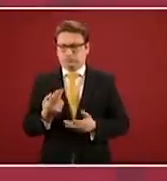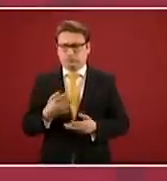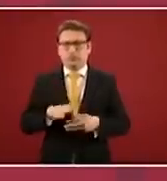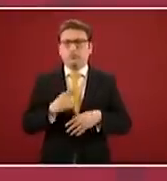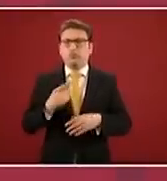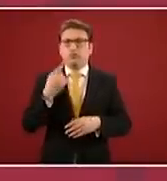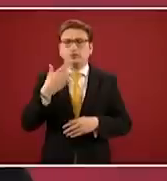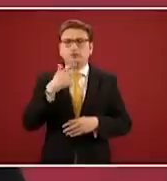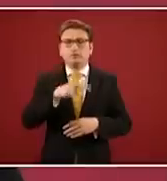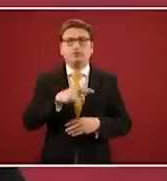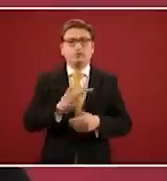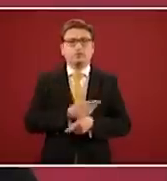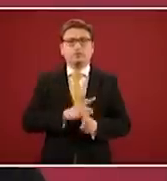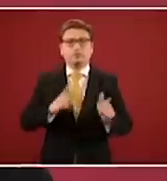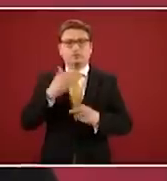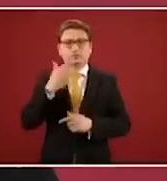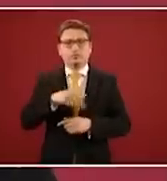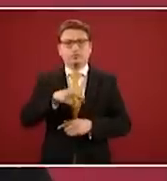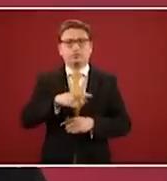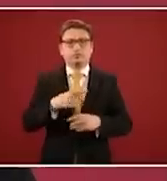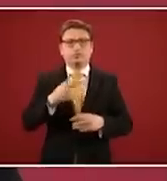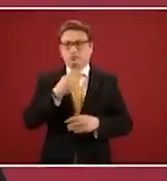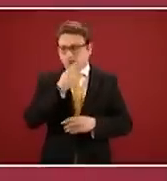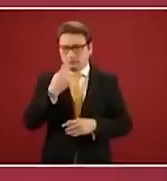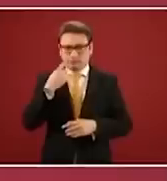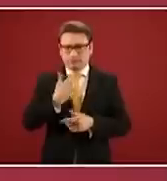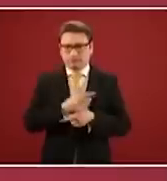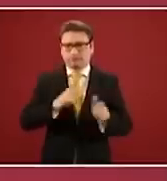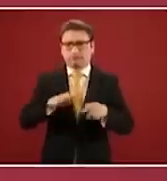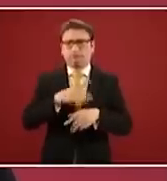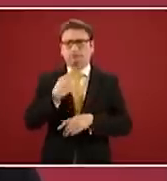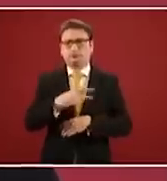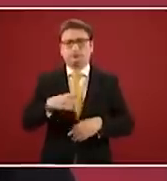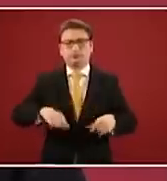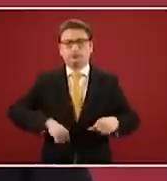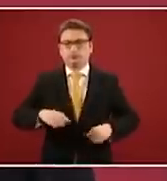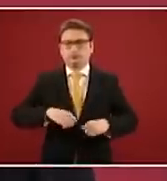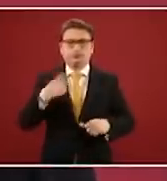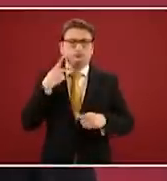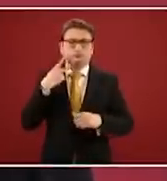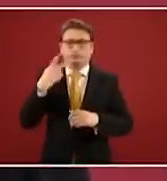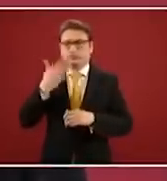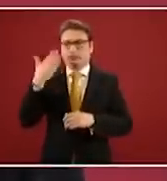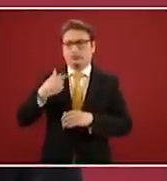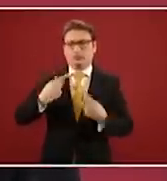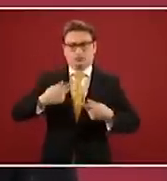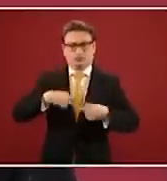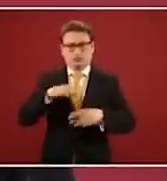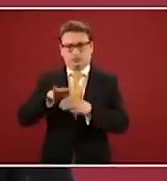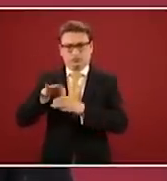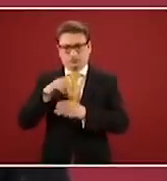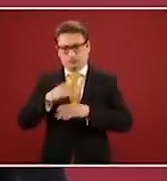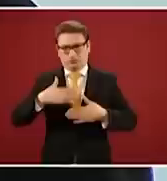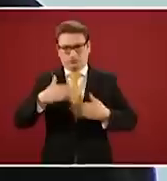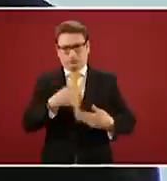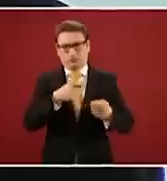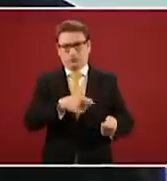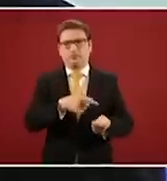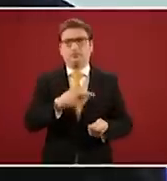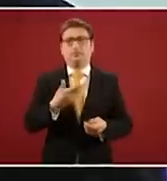legitimidad democrática proveniente de su propia actividad política y de los votos depositados por la ciudadanía mexicana en las